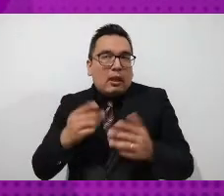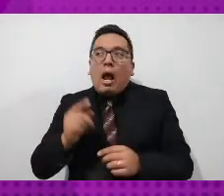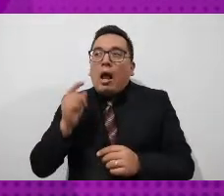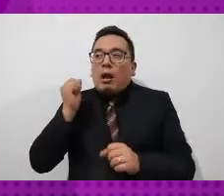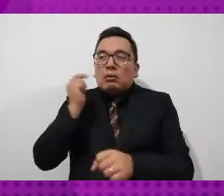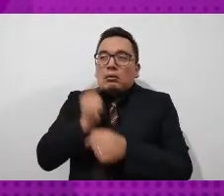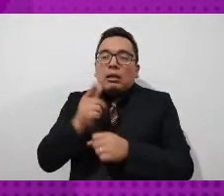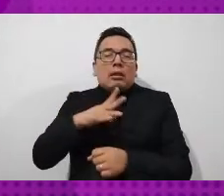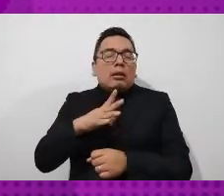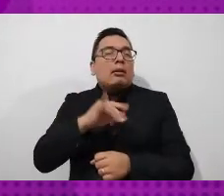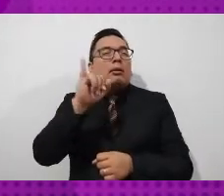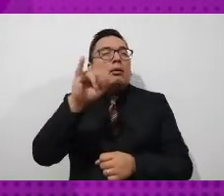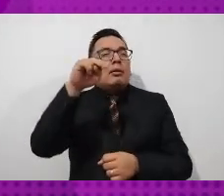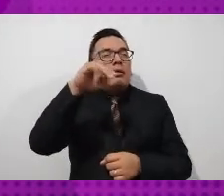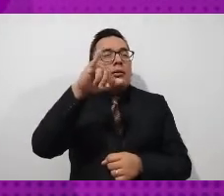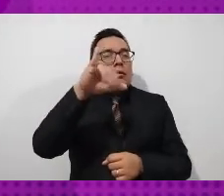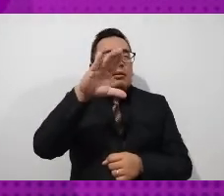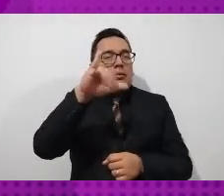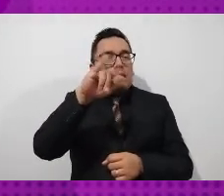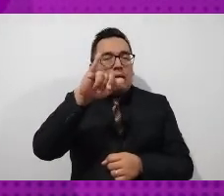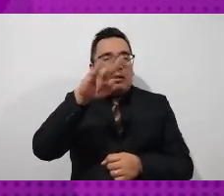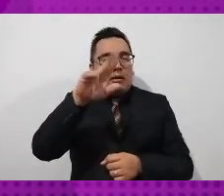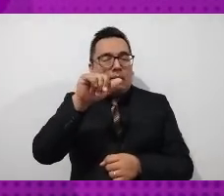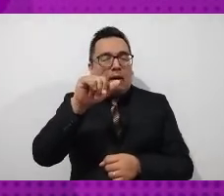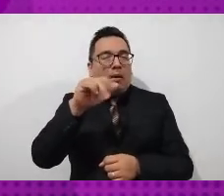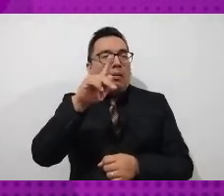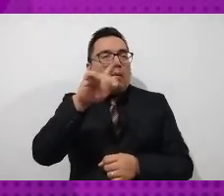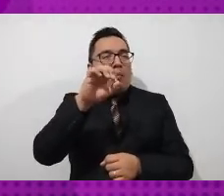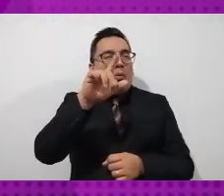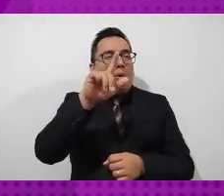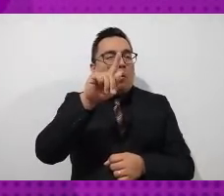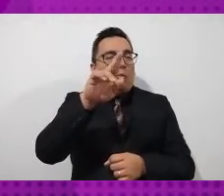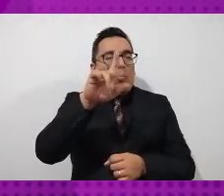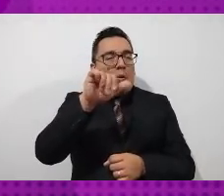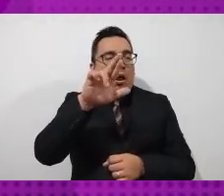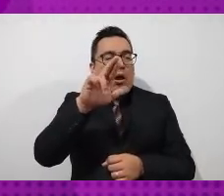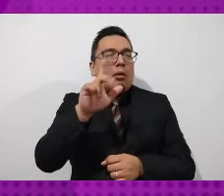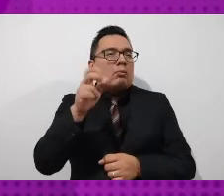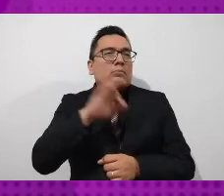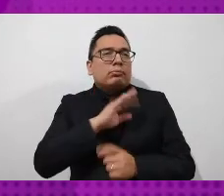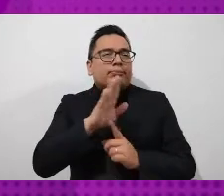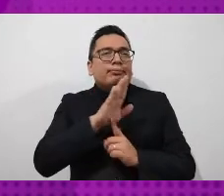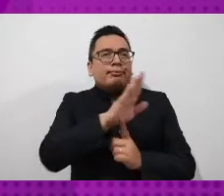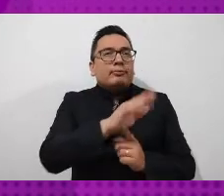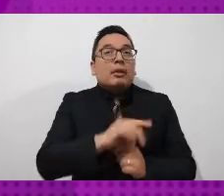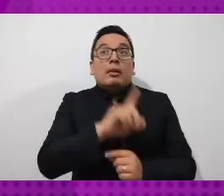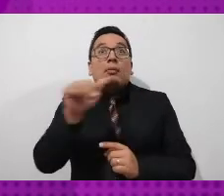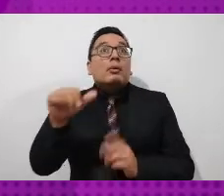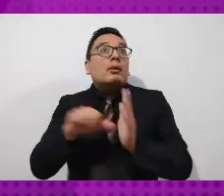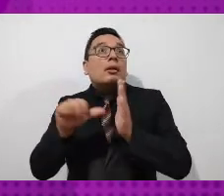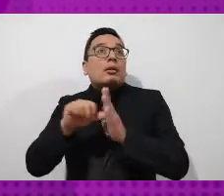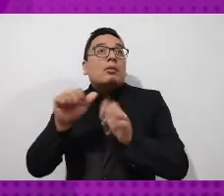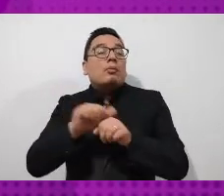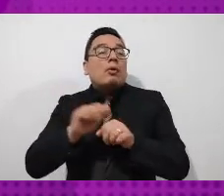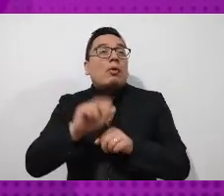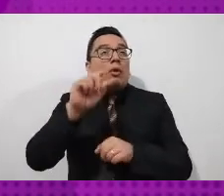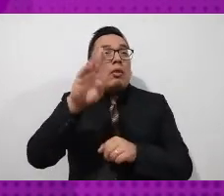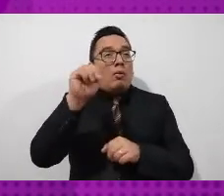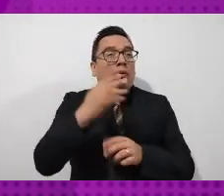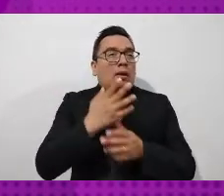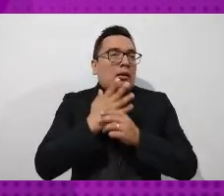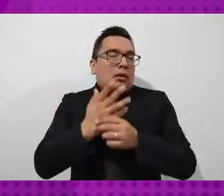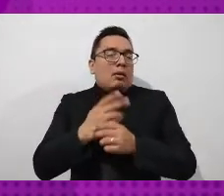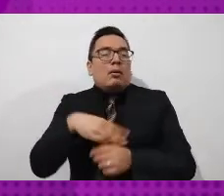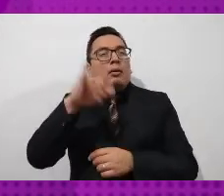lo único que tienen que hacer ustedes es buscar a partir del artículo 39, ahí viene ya definida la iniciativa